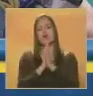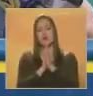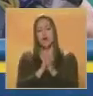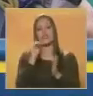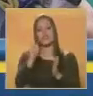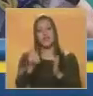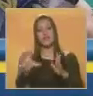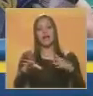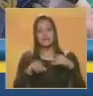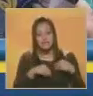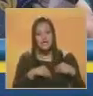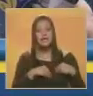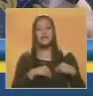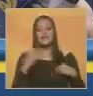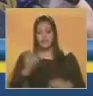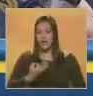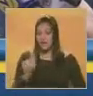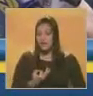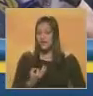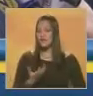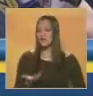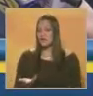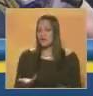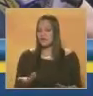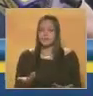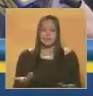tome acciones en realidad que sean